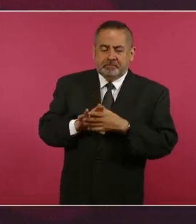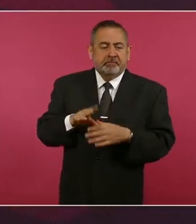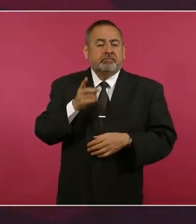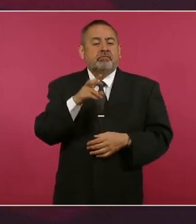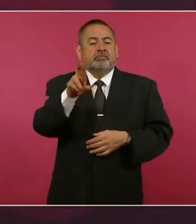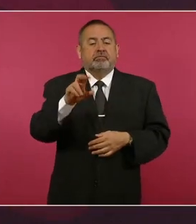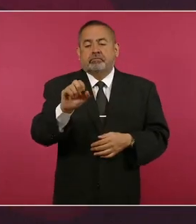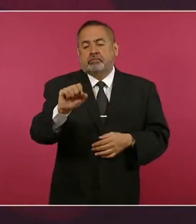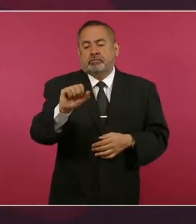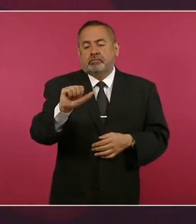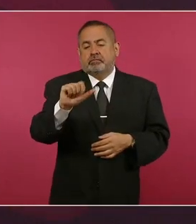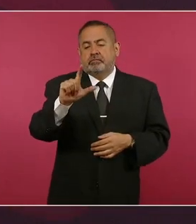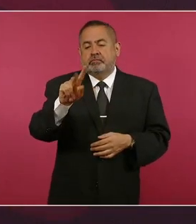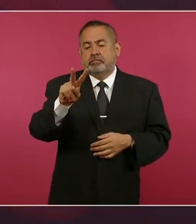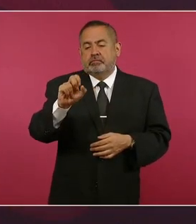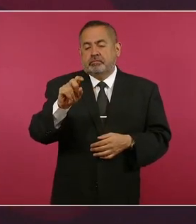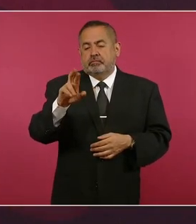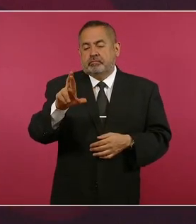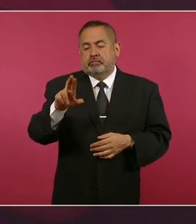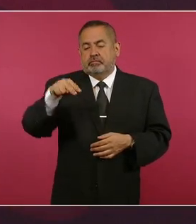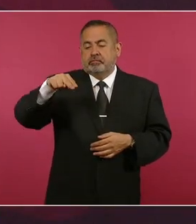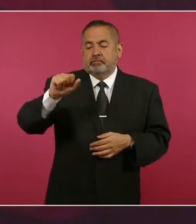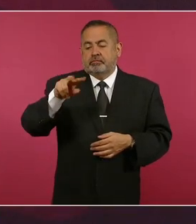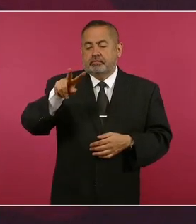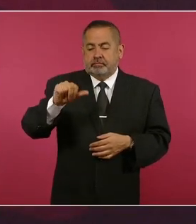Salvador Nava,